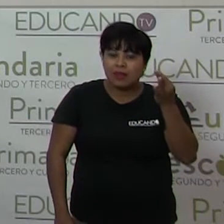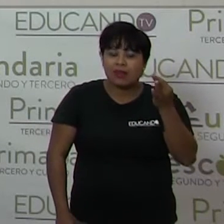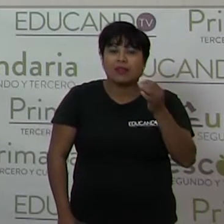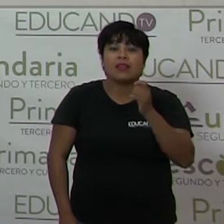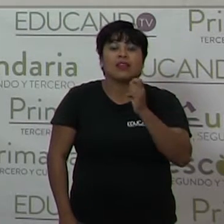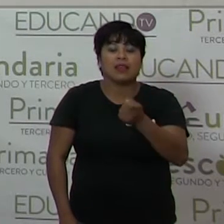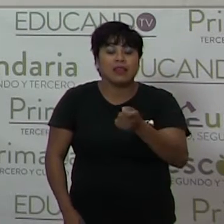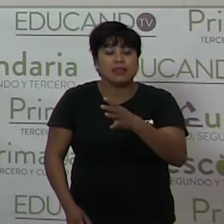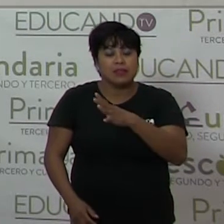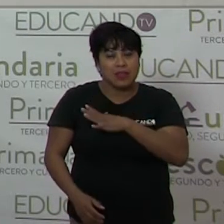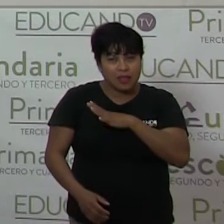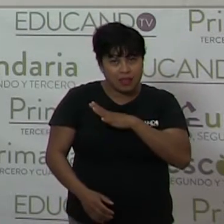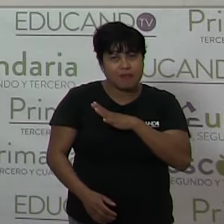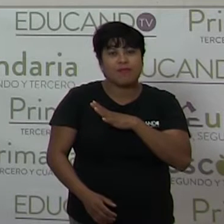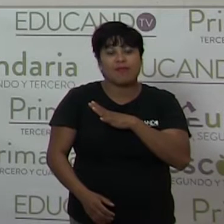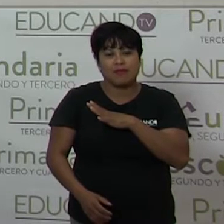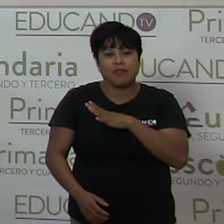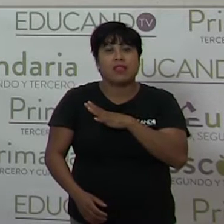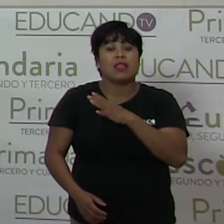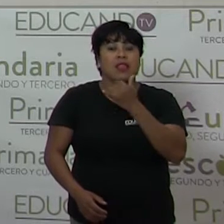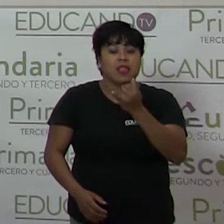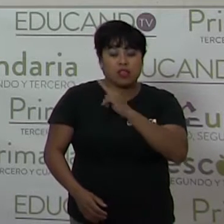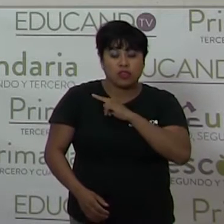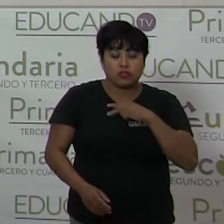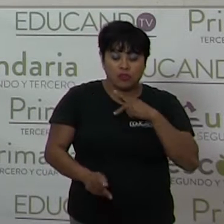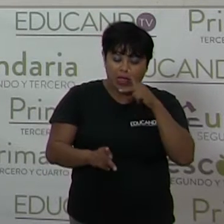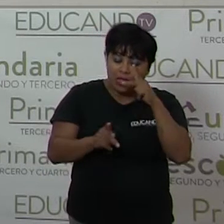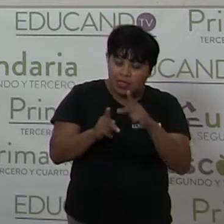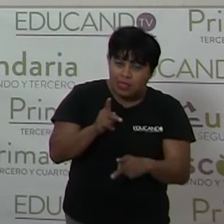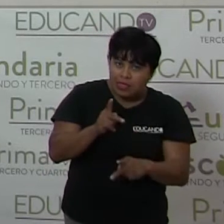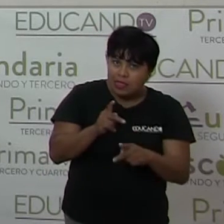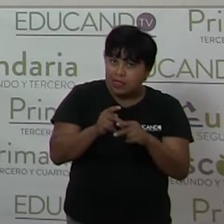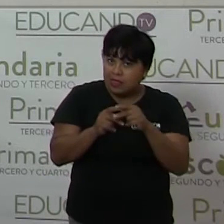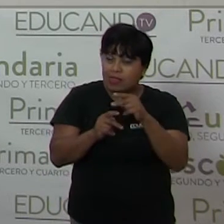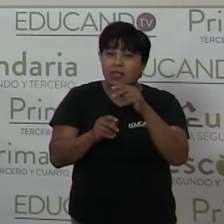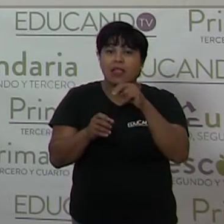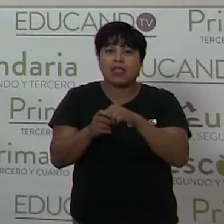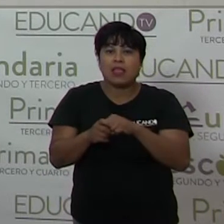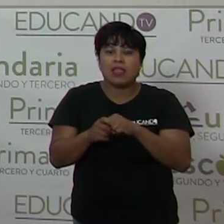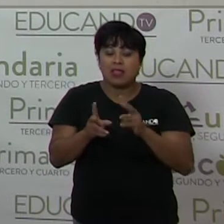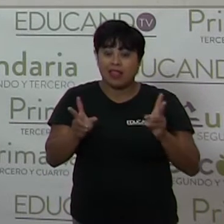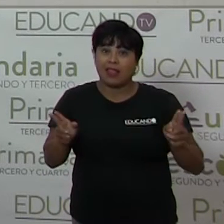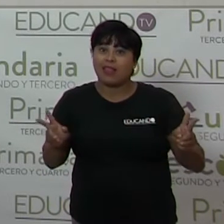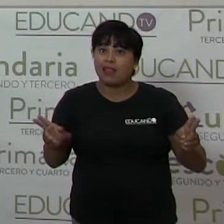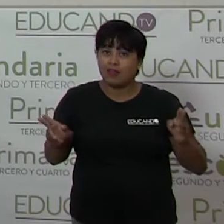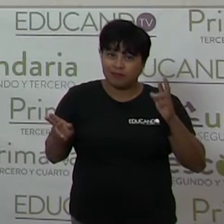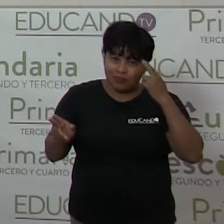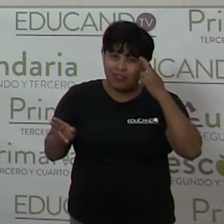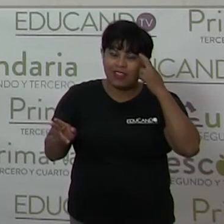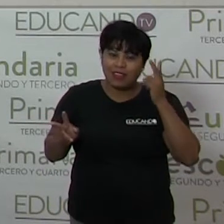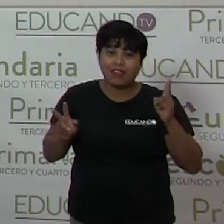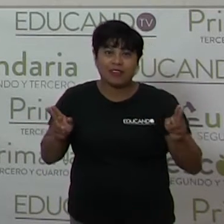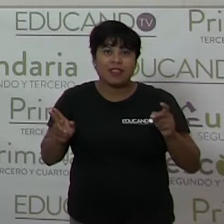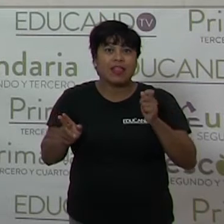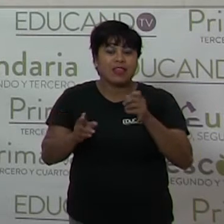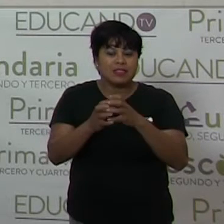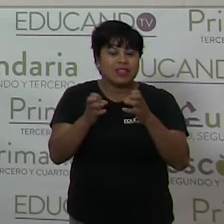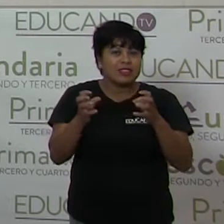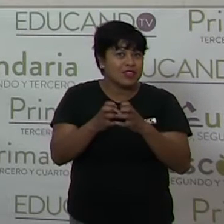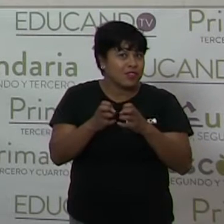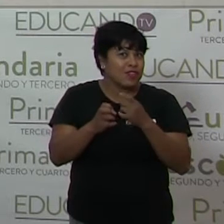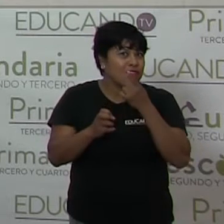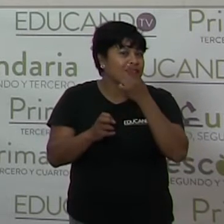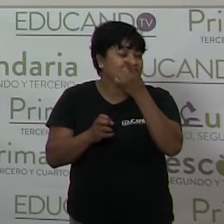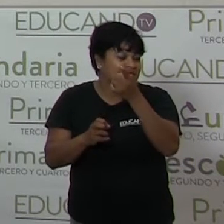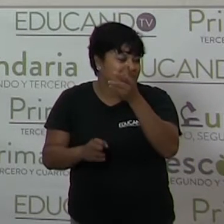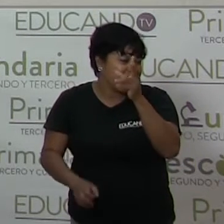lo que hay y nos quedamos en el cangrejo se acuerdan que habían dicho que nunca si yo y